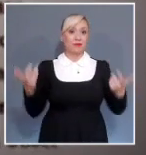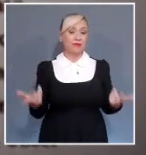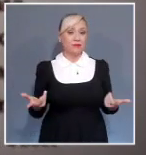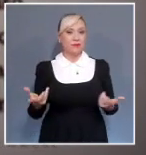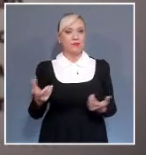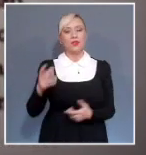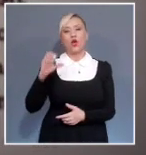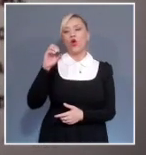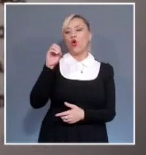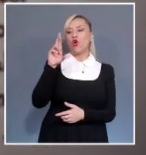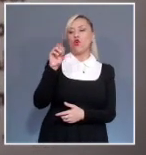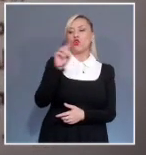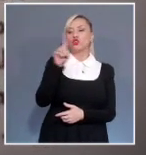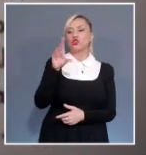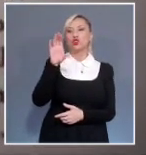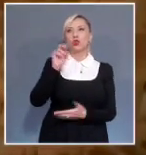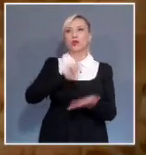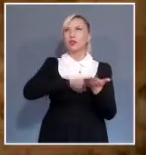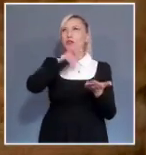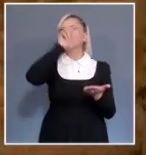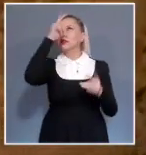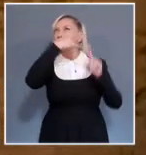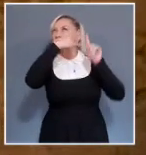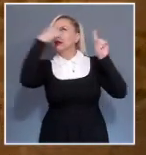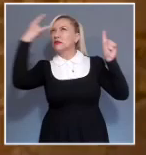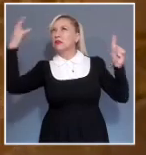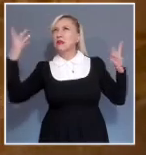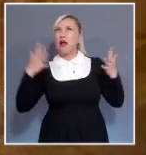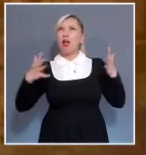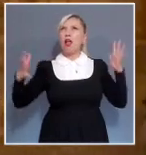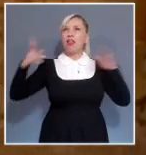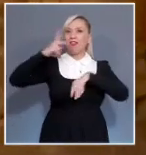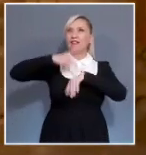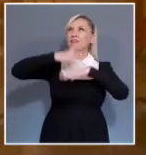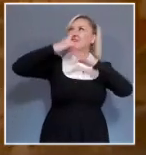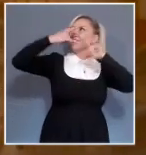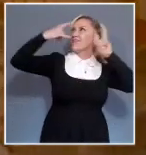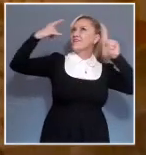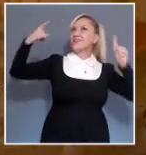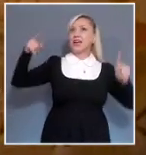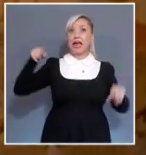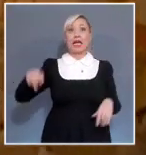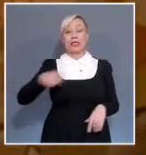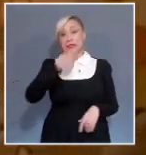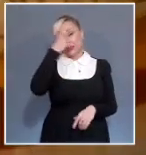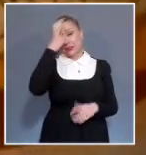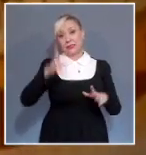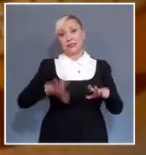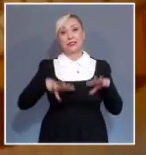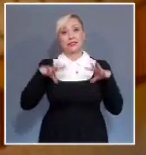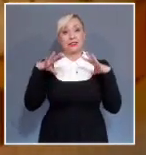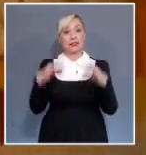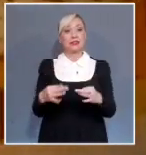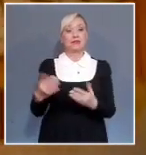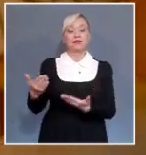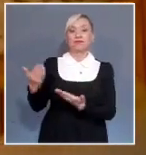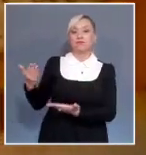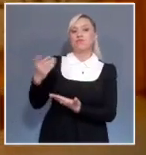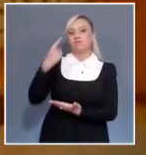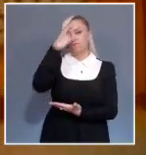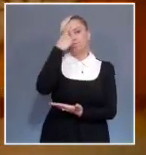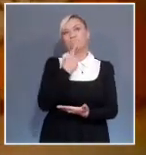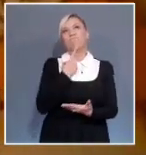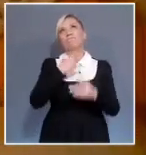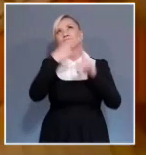Colegio Nacional, fue quien diseñó el logo que se encuentra en el aula mayor de este importante recinto, que alberga a más de 100 miembros que destacan